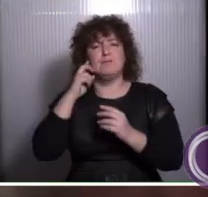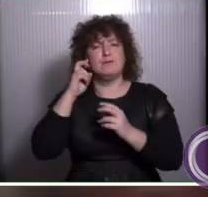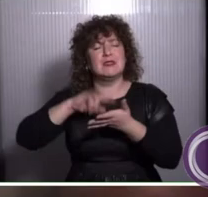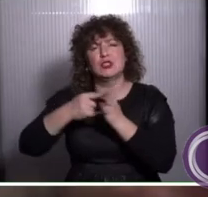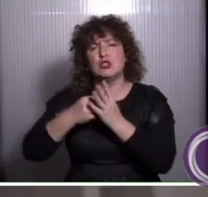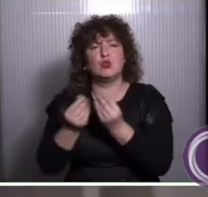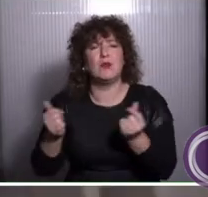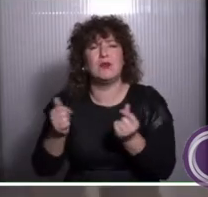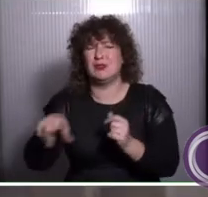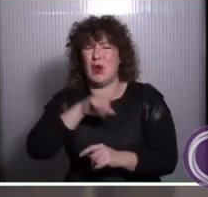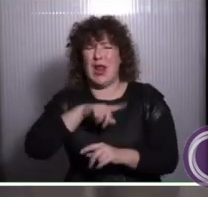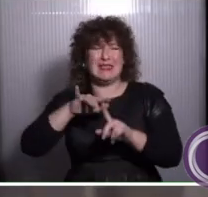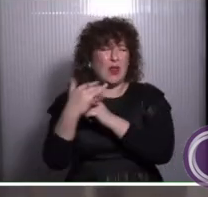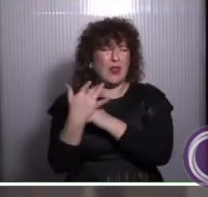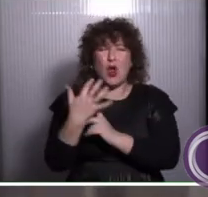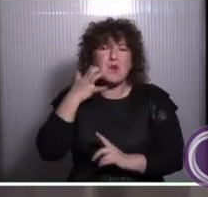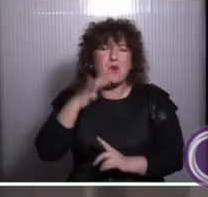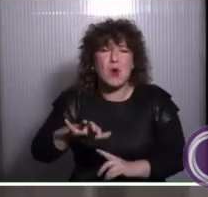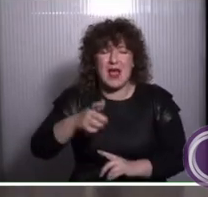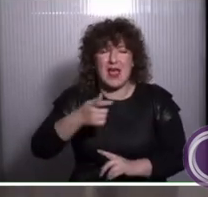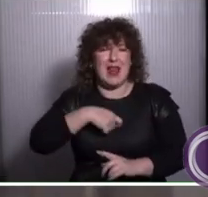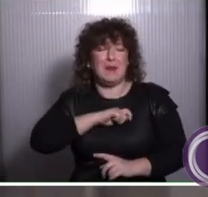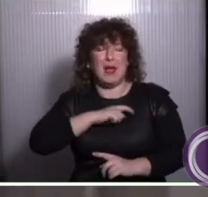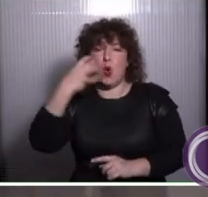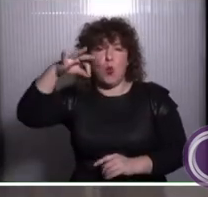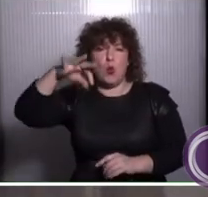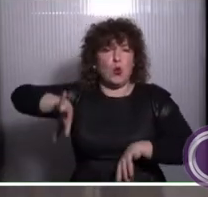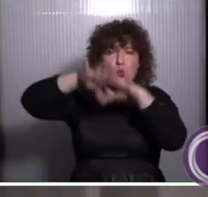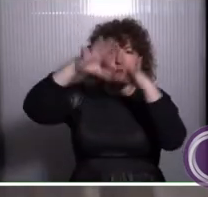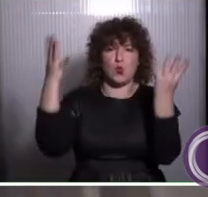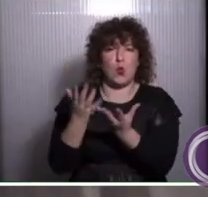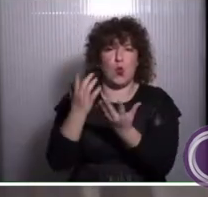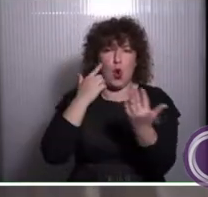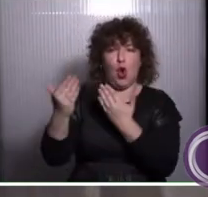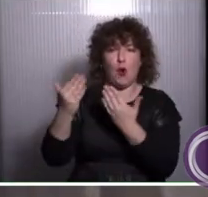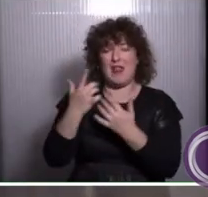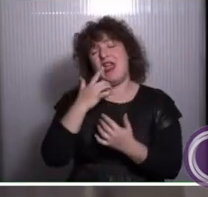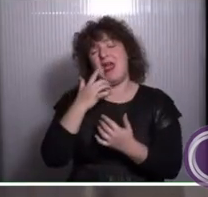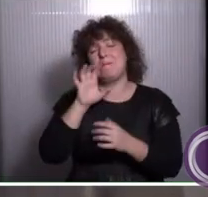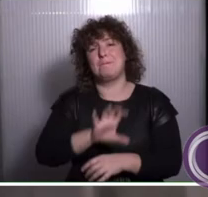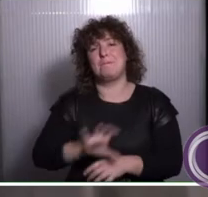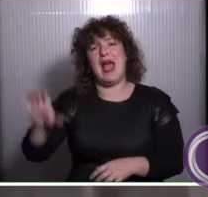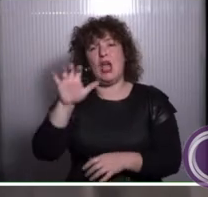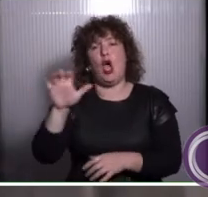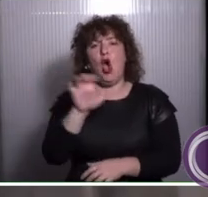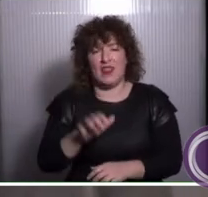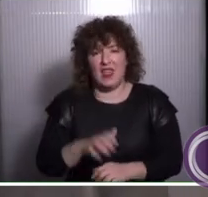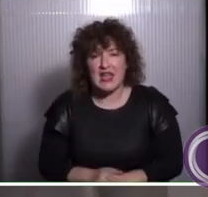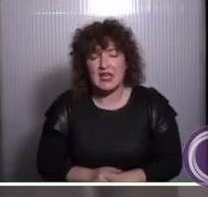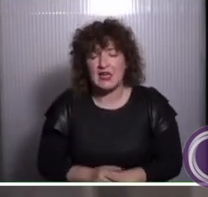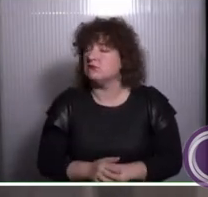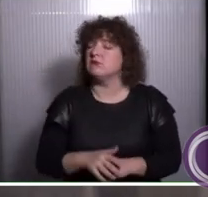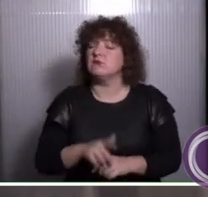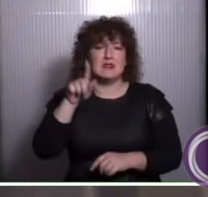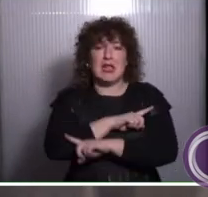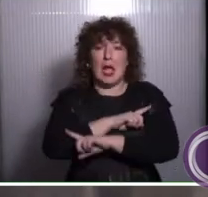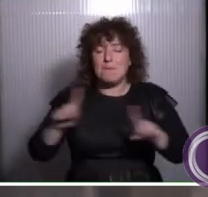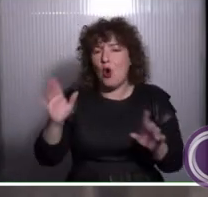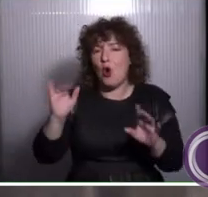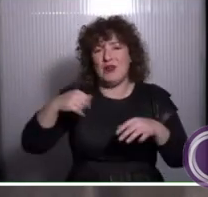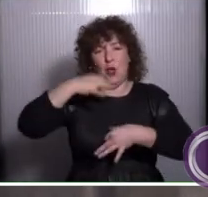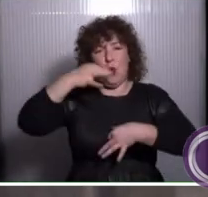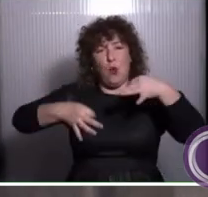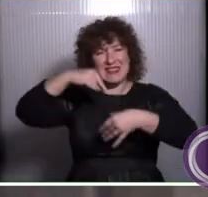provocando una situación absolutamente anómala en España respecto al resto de Occidente. Es increíble que tampoco tenga